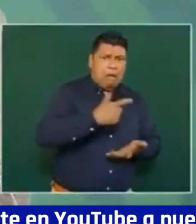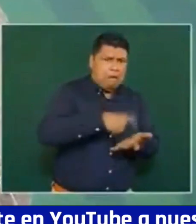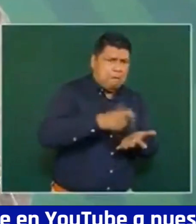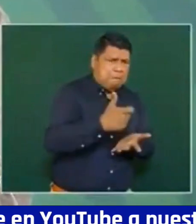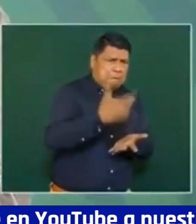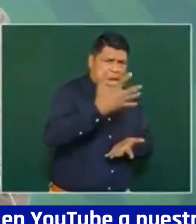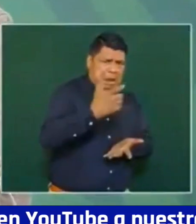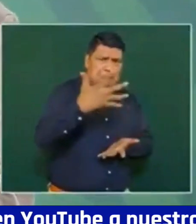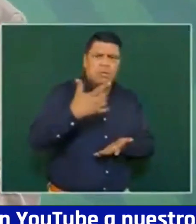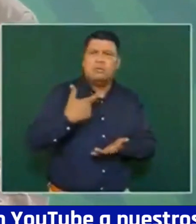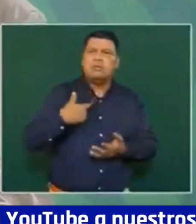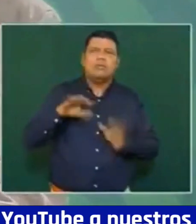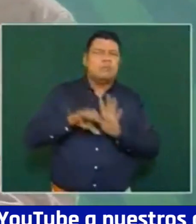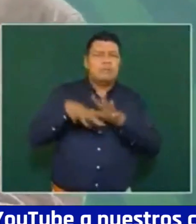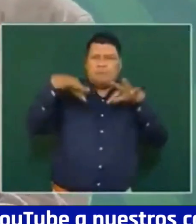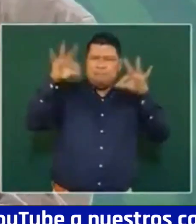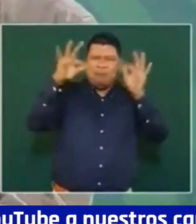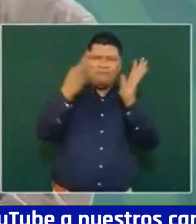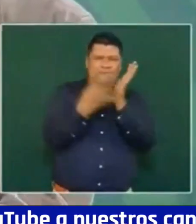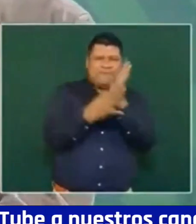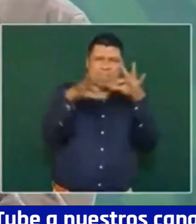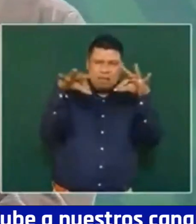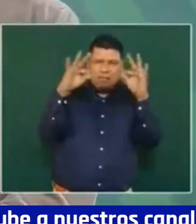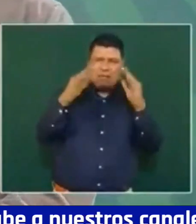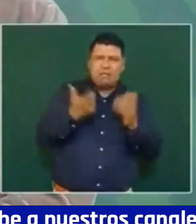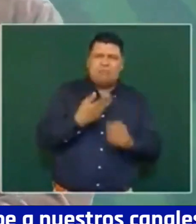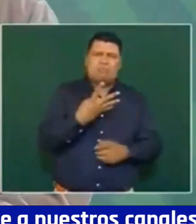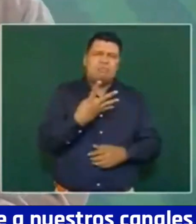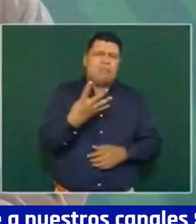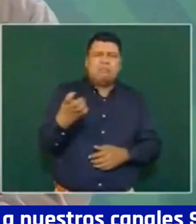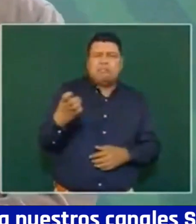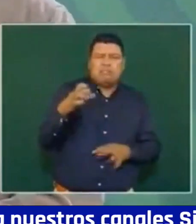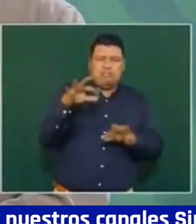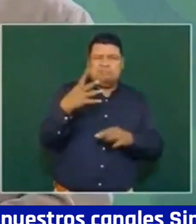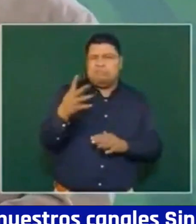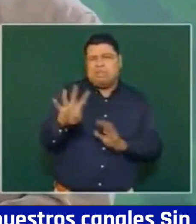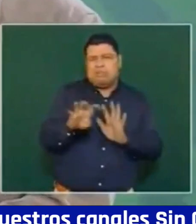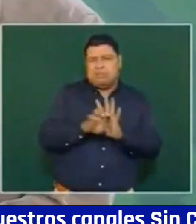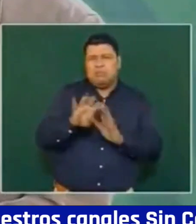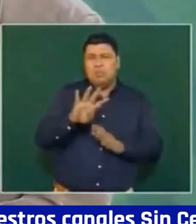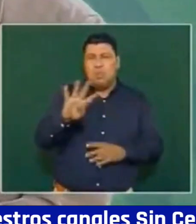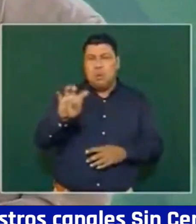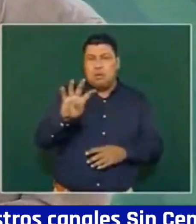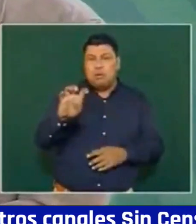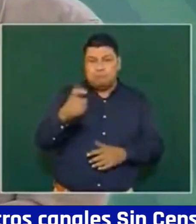Si una lámina de zinc cuesta 400 pesos,